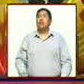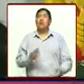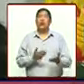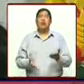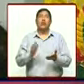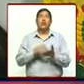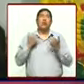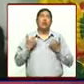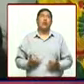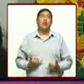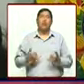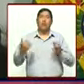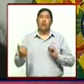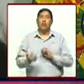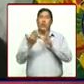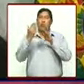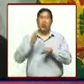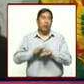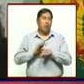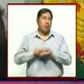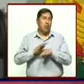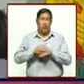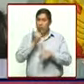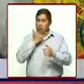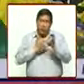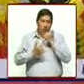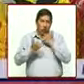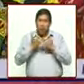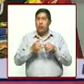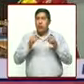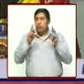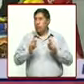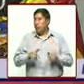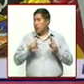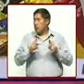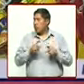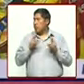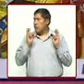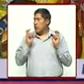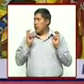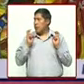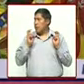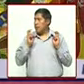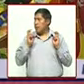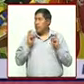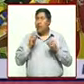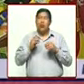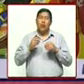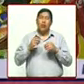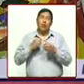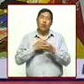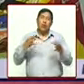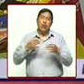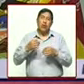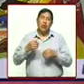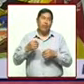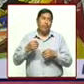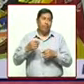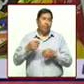Últimamente, el día de hoy se ha llevado la audiencia de aplicación de medidas cautelares personales, llevada a cabo por el Juzgado de Instrucción